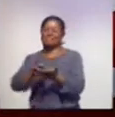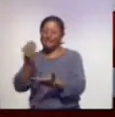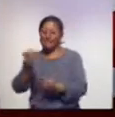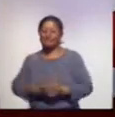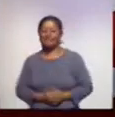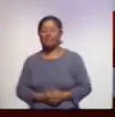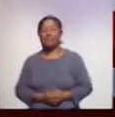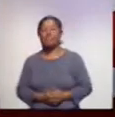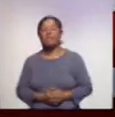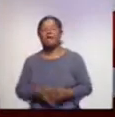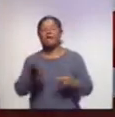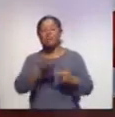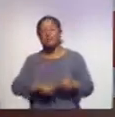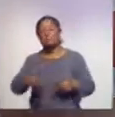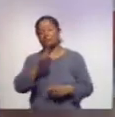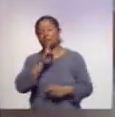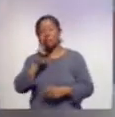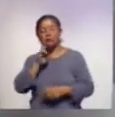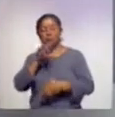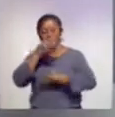a las noticias. ¿Qué le parece?